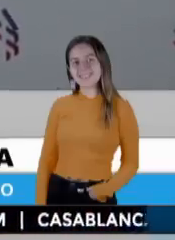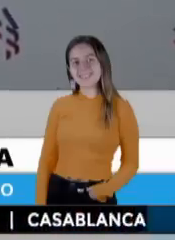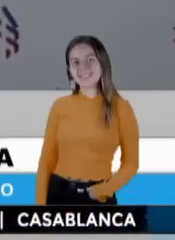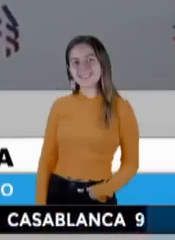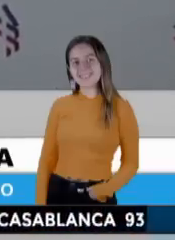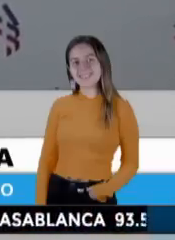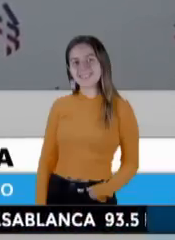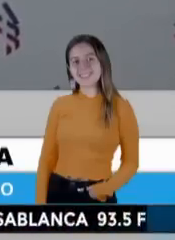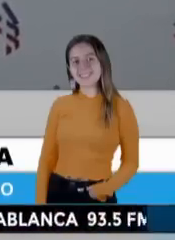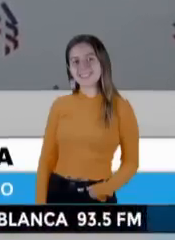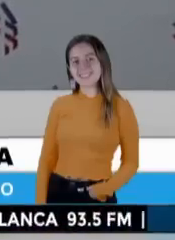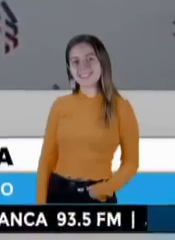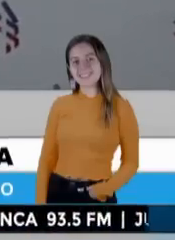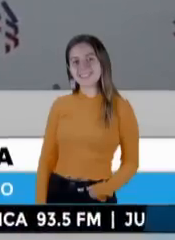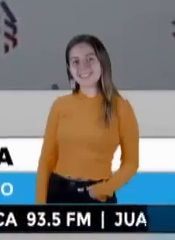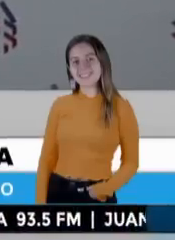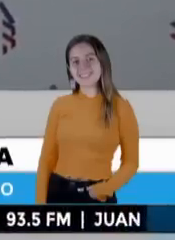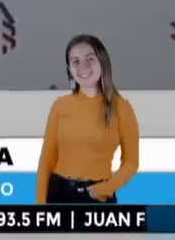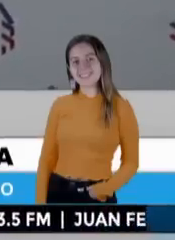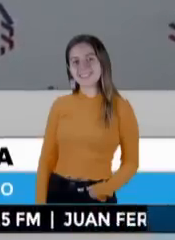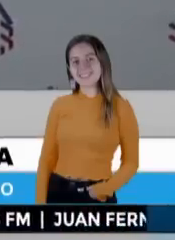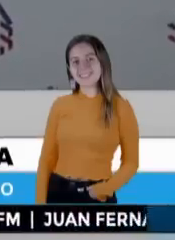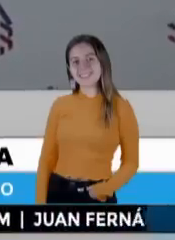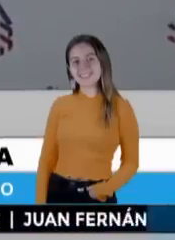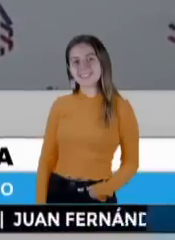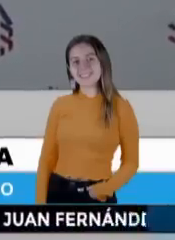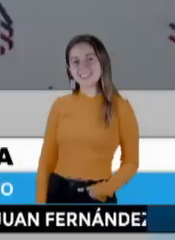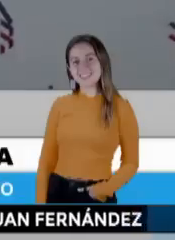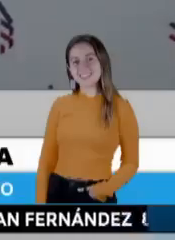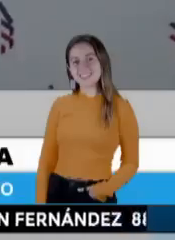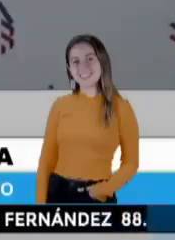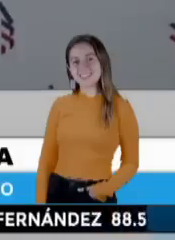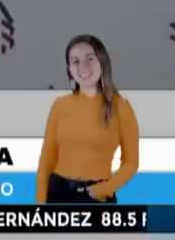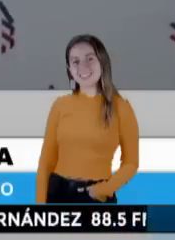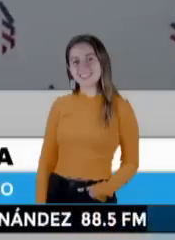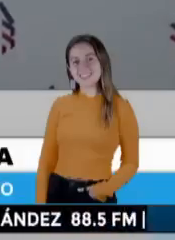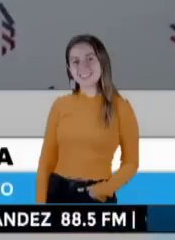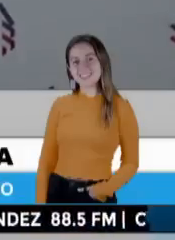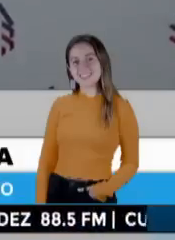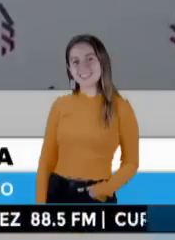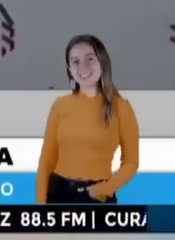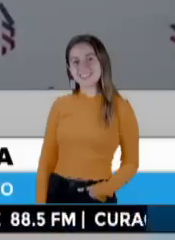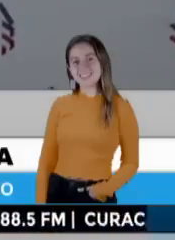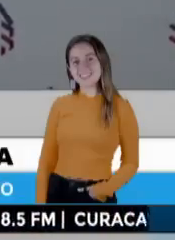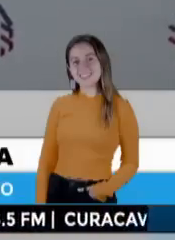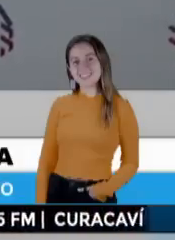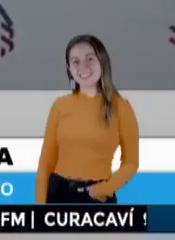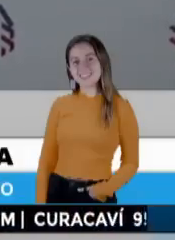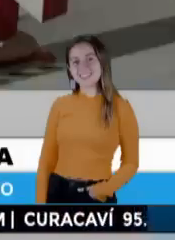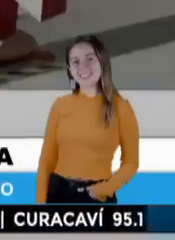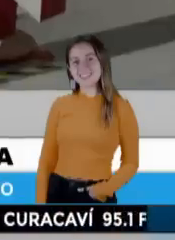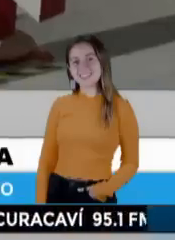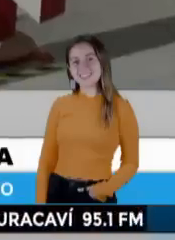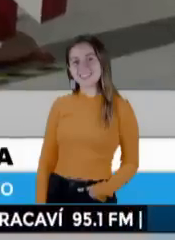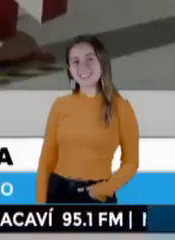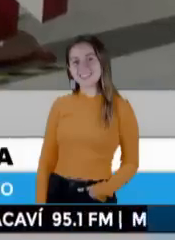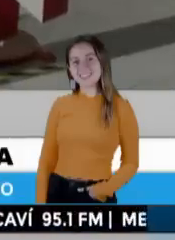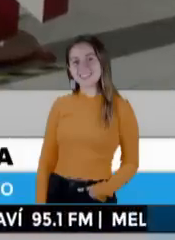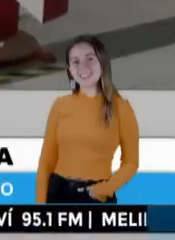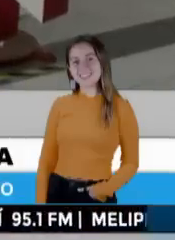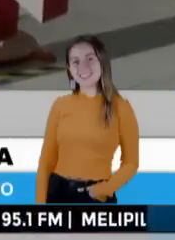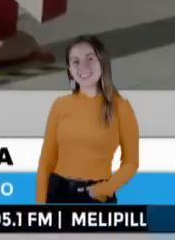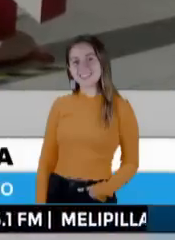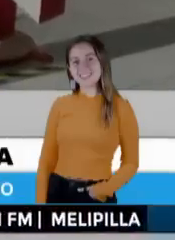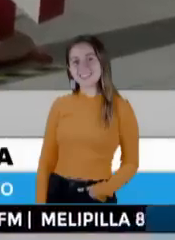que cuando el presidente candidato en ese tiempo, Gabriel Boric, para la segunda vuelta necesitaba votos del centro, fue inmediatamente a ver a Carmen Frey.